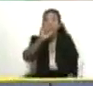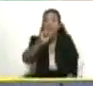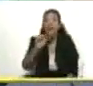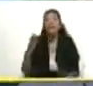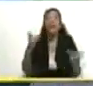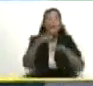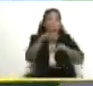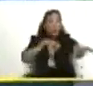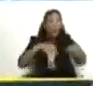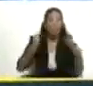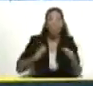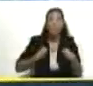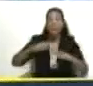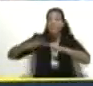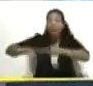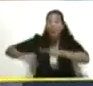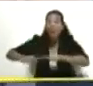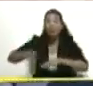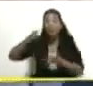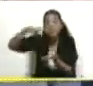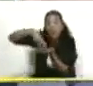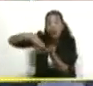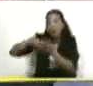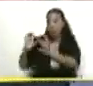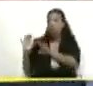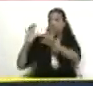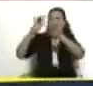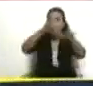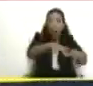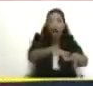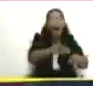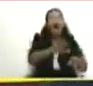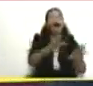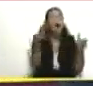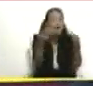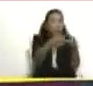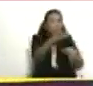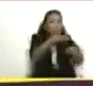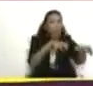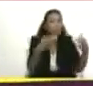Barlovento. Y entonces rescataron todos los ritmos originales.